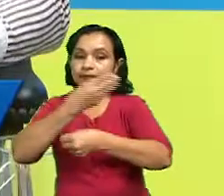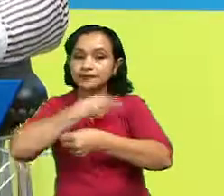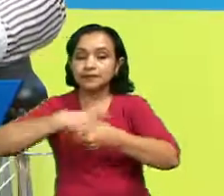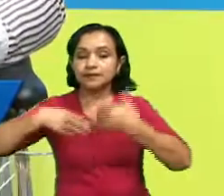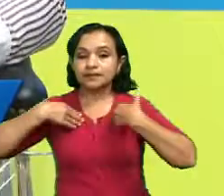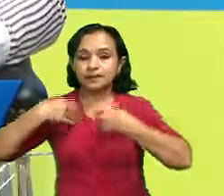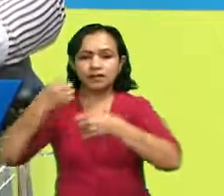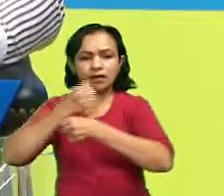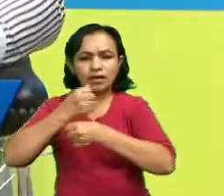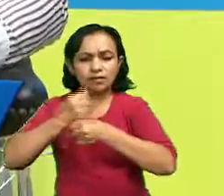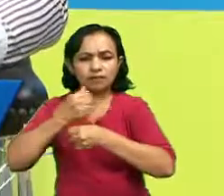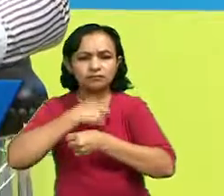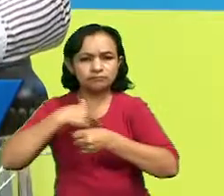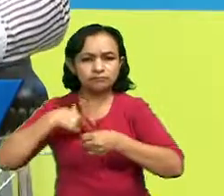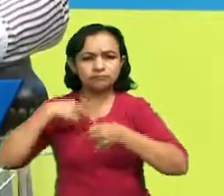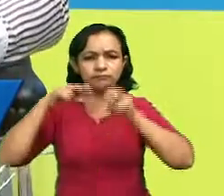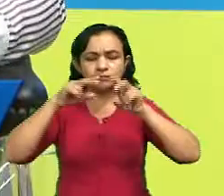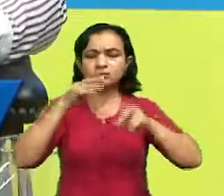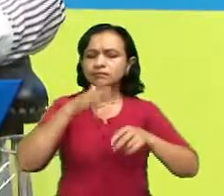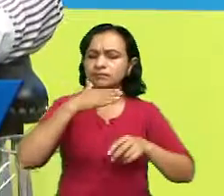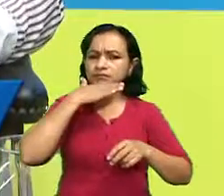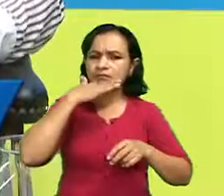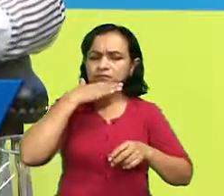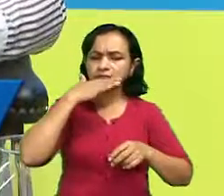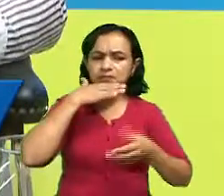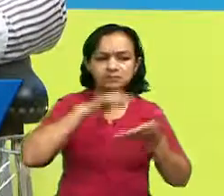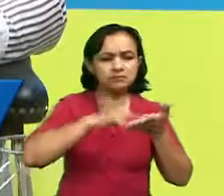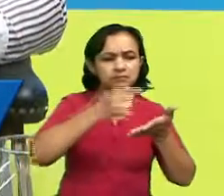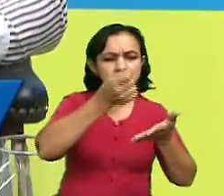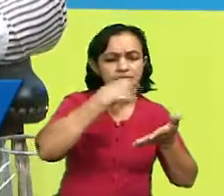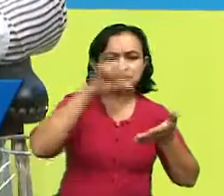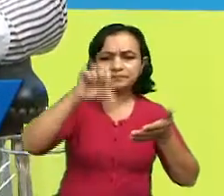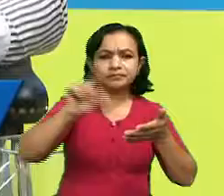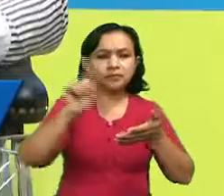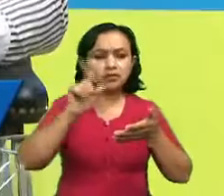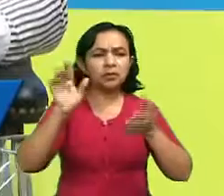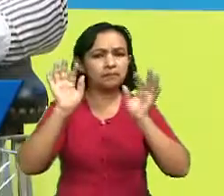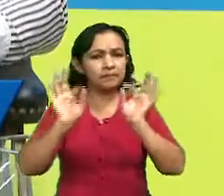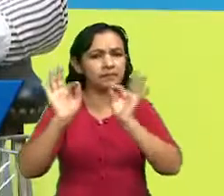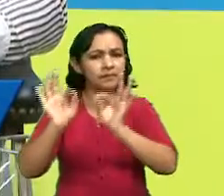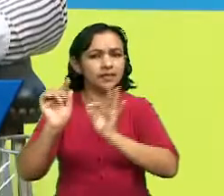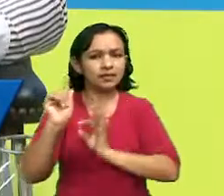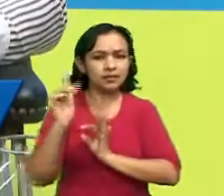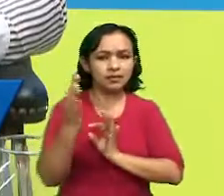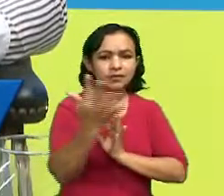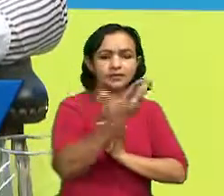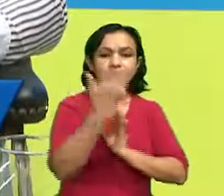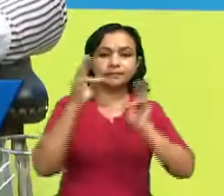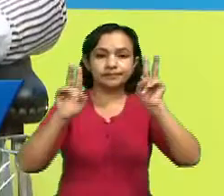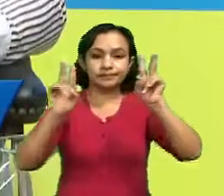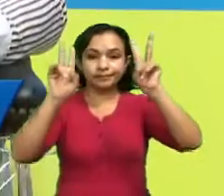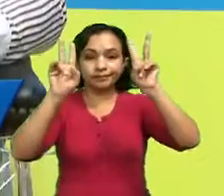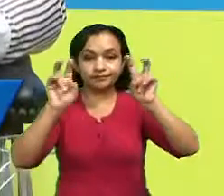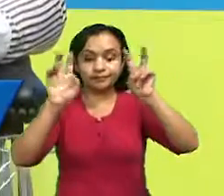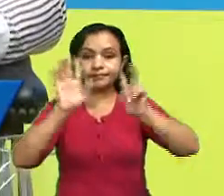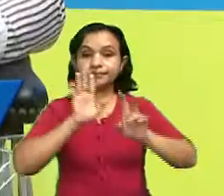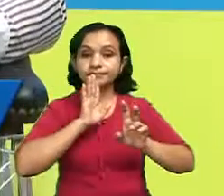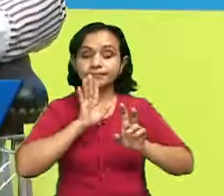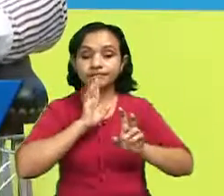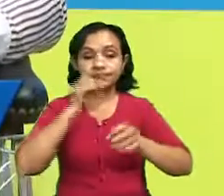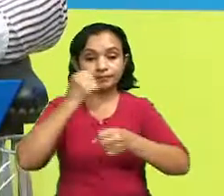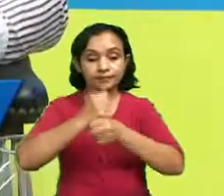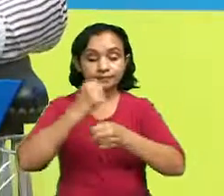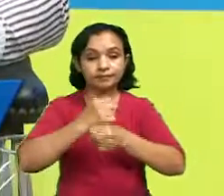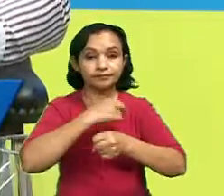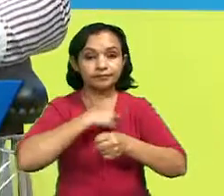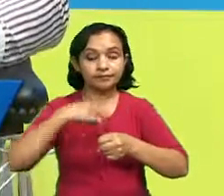Salud, es difícil encontrarse ahora con un medicamento vencido. Para hablar de este tema o para hablar de este trabajo